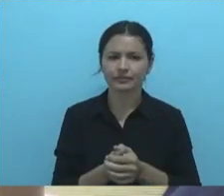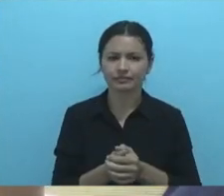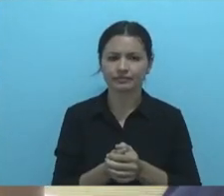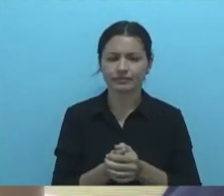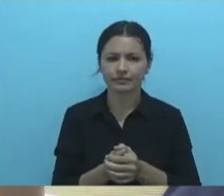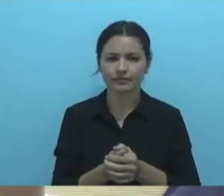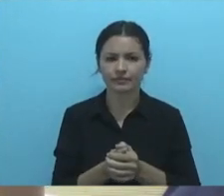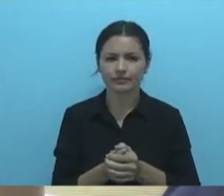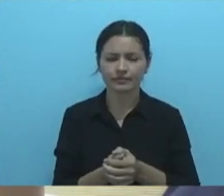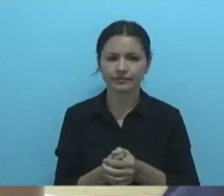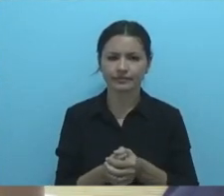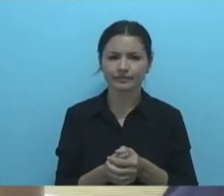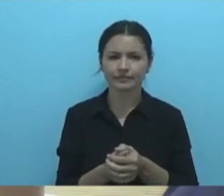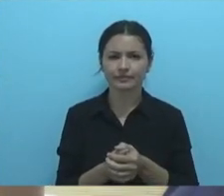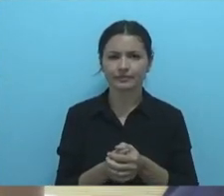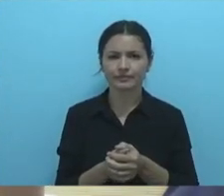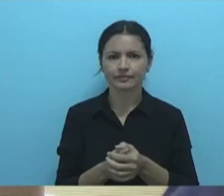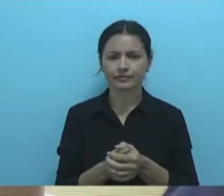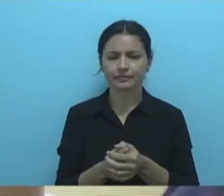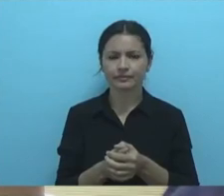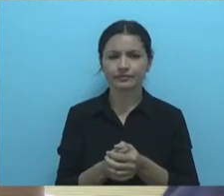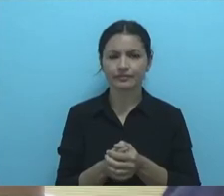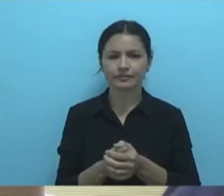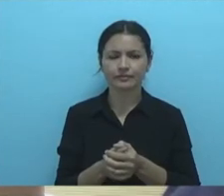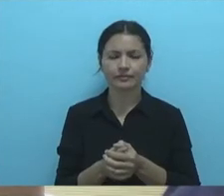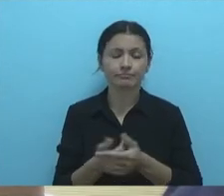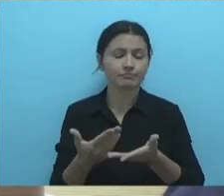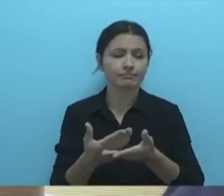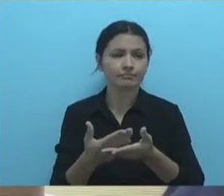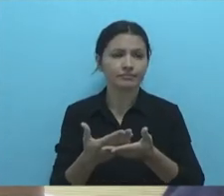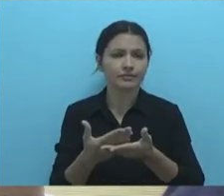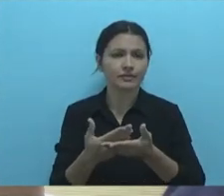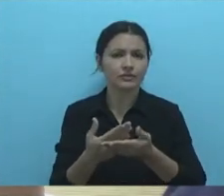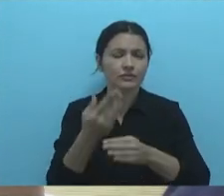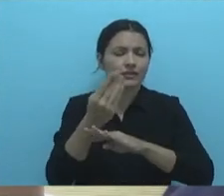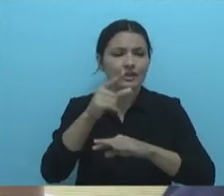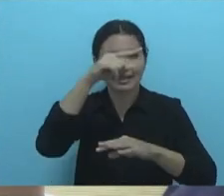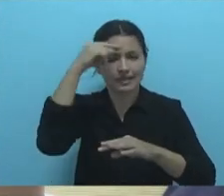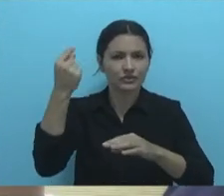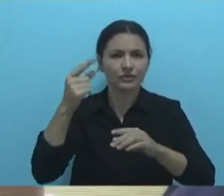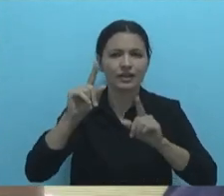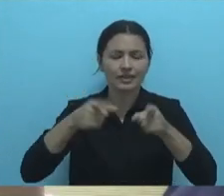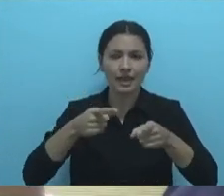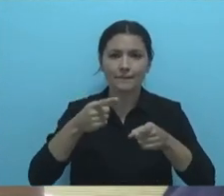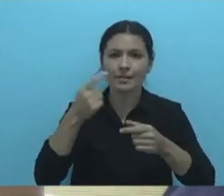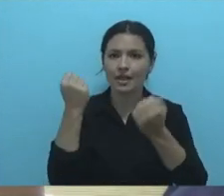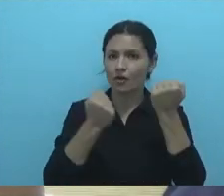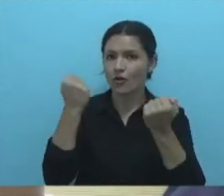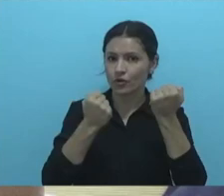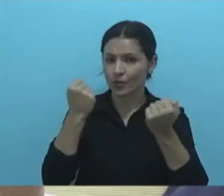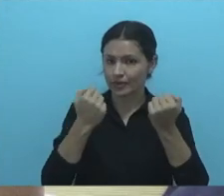amplio y más profundo de la cuestión de la soberanía tanto la soberanía nacional como la soberanía económica